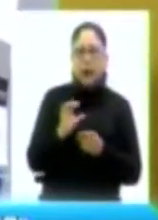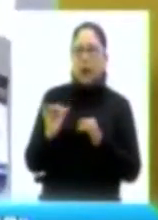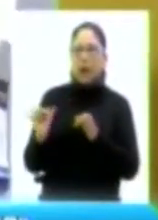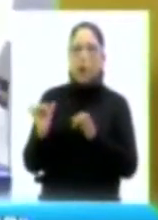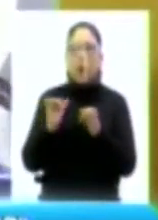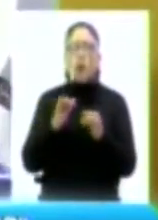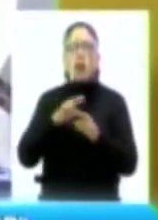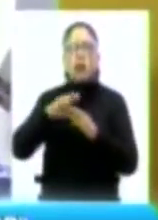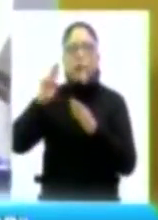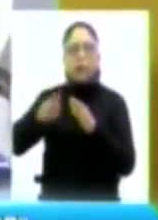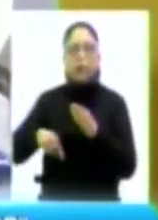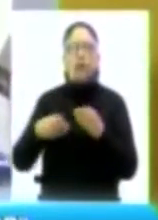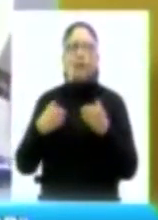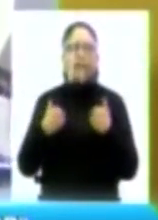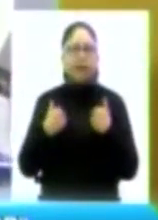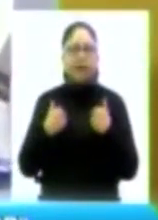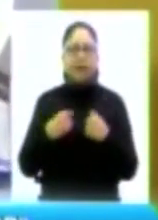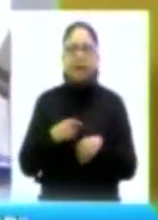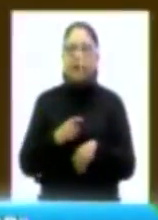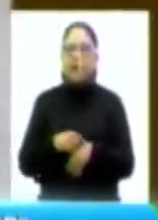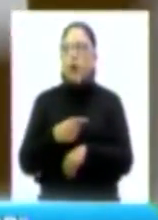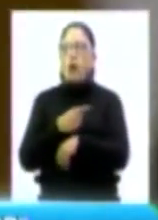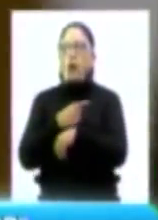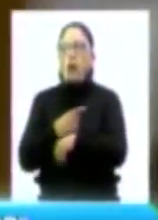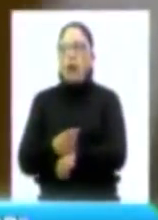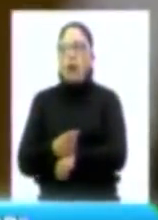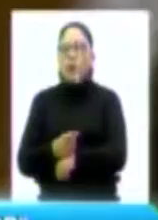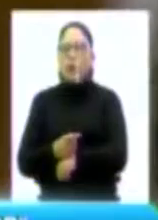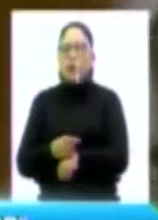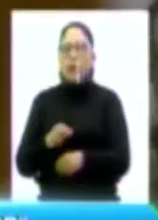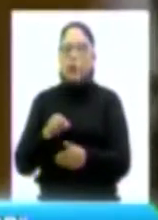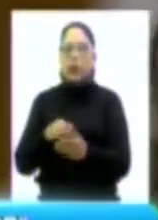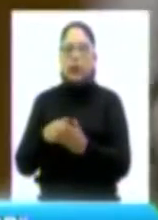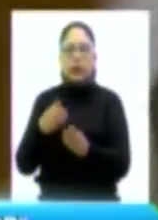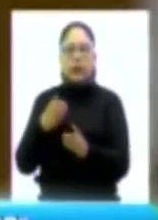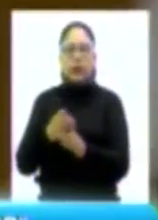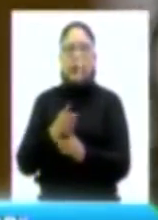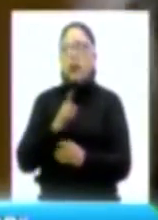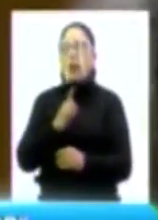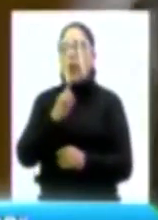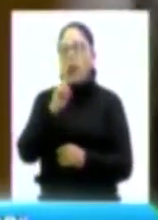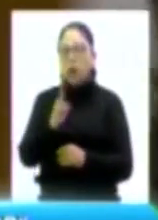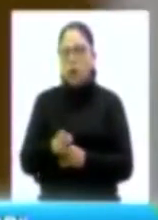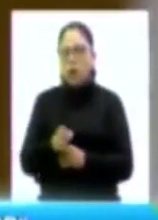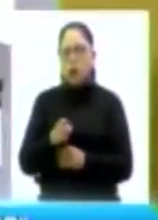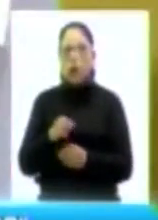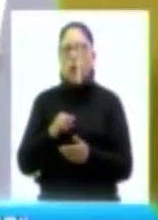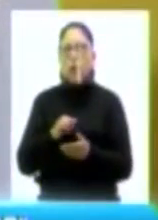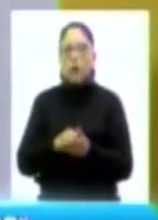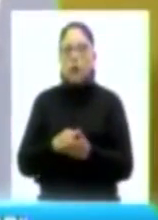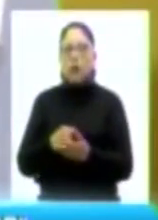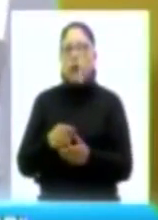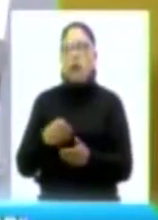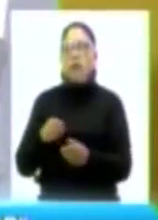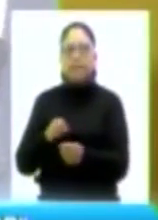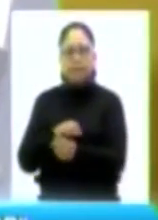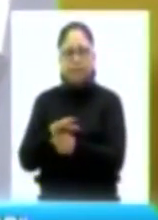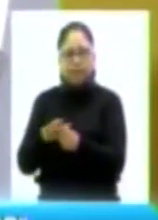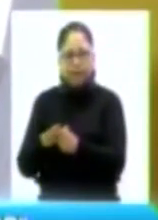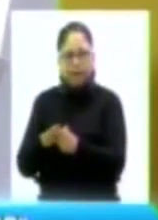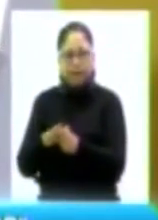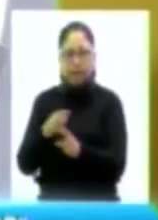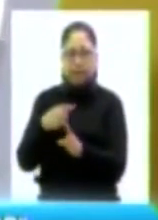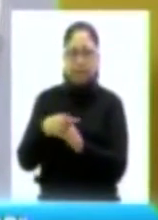tener en un tiempo muy corto un diagnóstico preciso, un diagnóstico adecuado que les permita